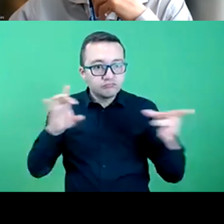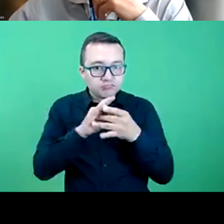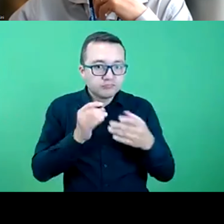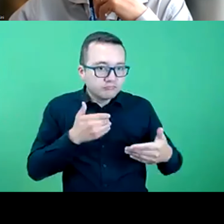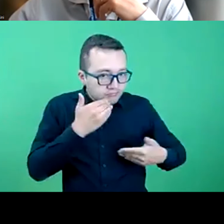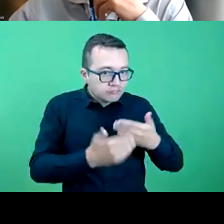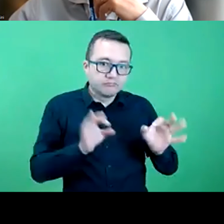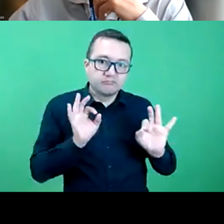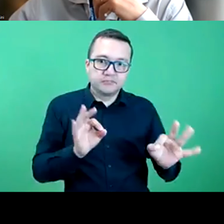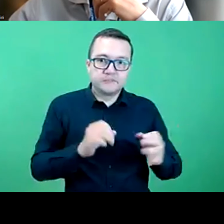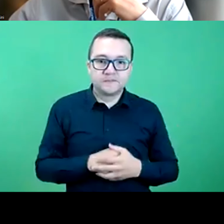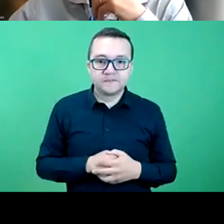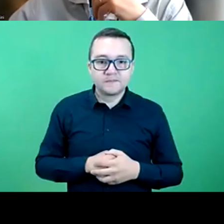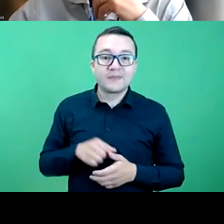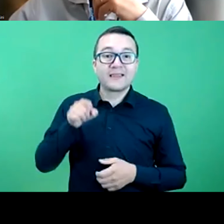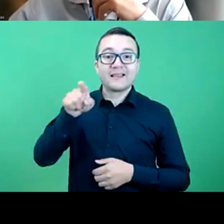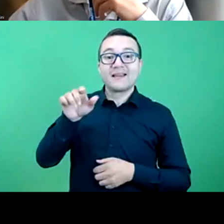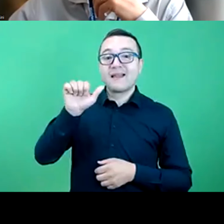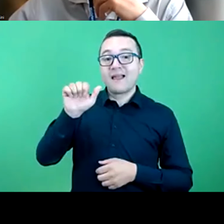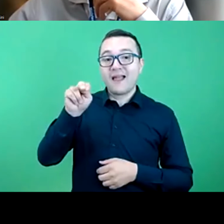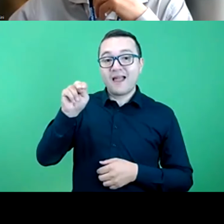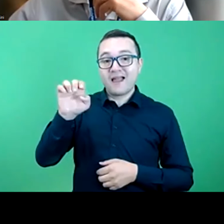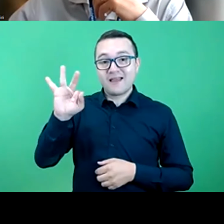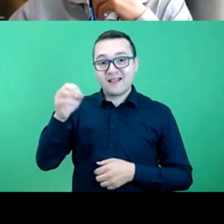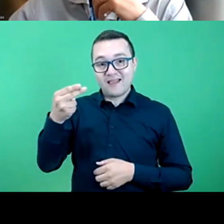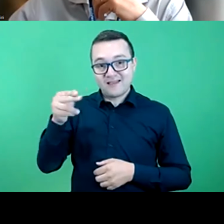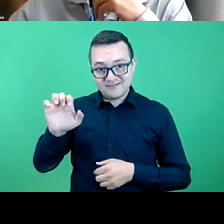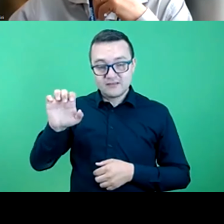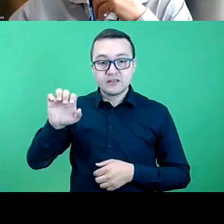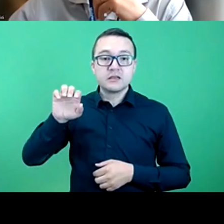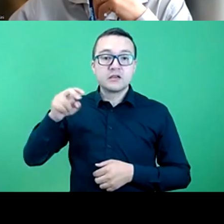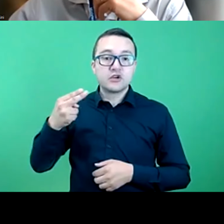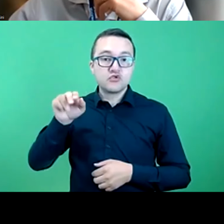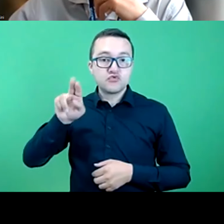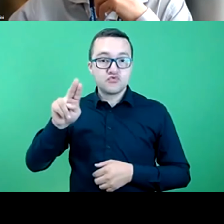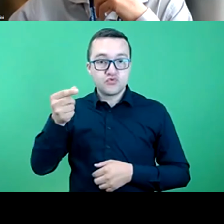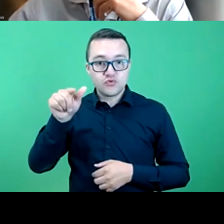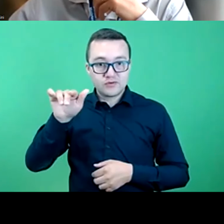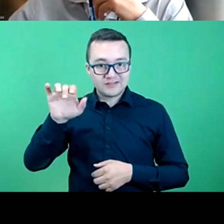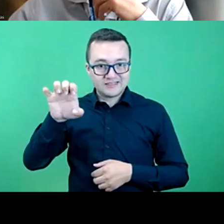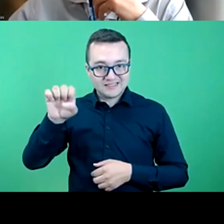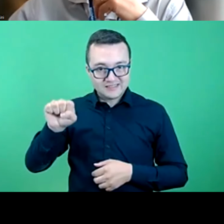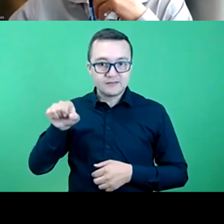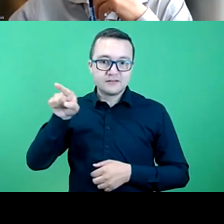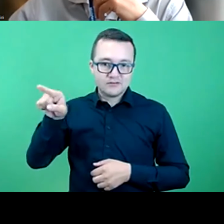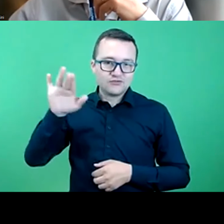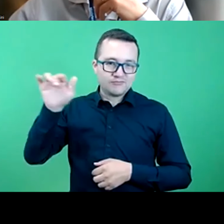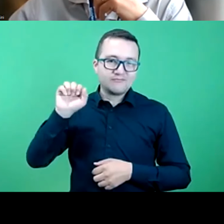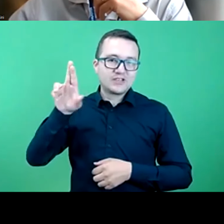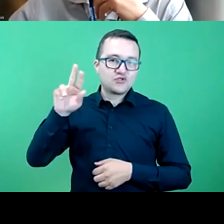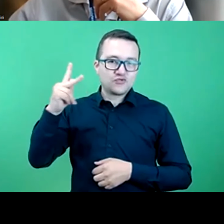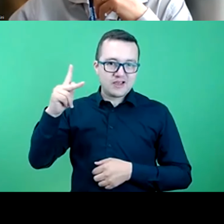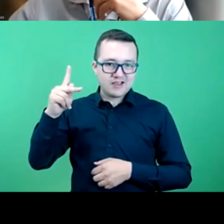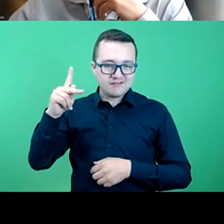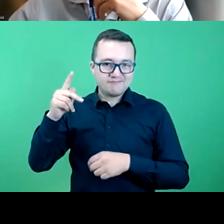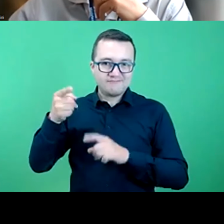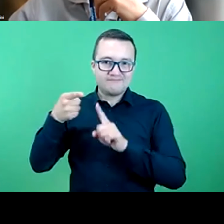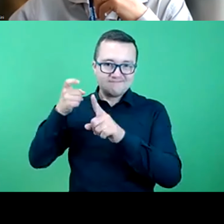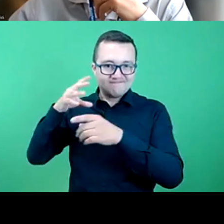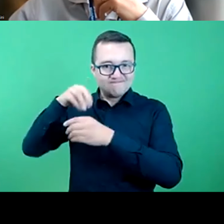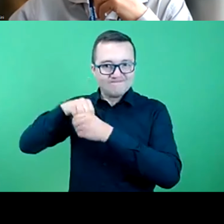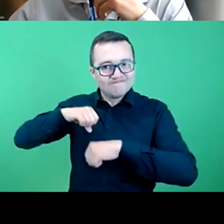de Patient Safety Learning, una organización benéfica con sede en el Reino Unido, hacía esa reflexión con respecto a un familiar muy cercano, una persona mayor y